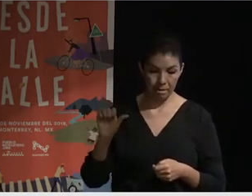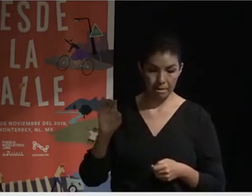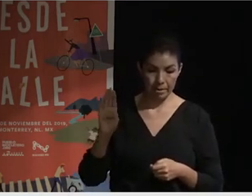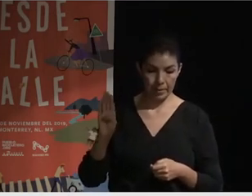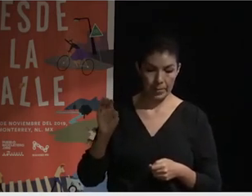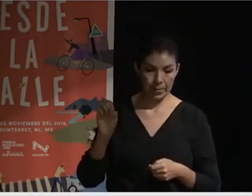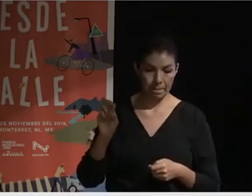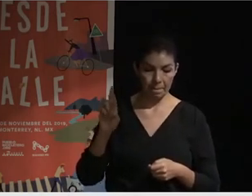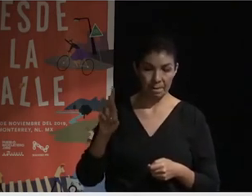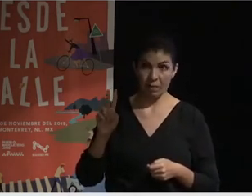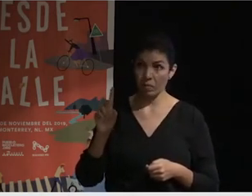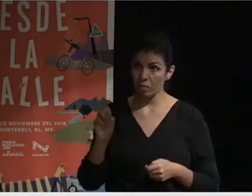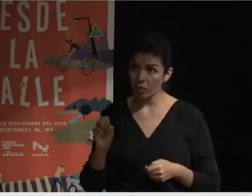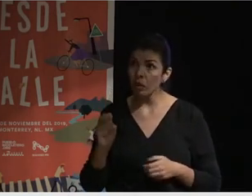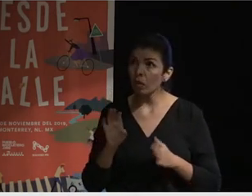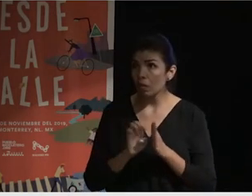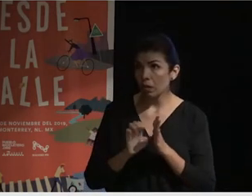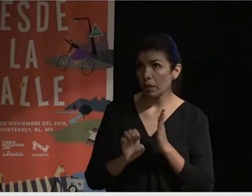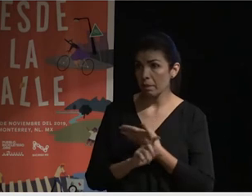corrupción? Esa es la pregunta.